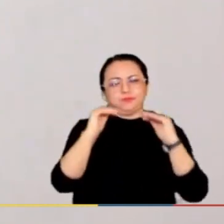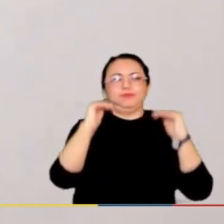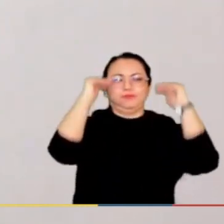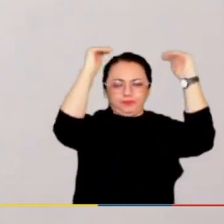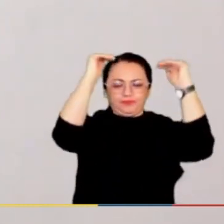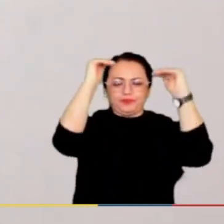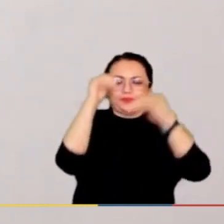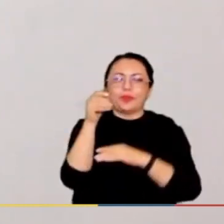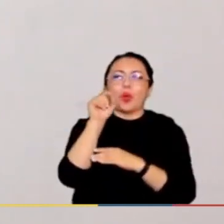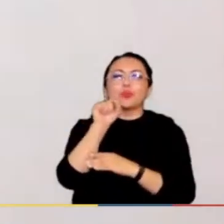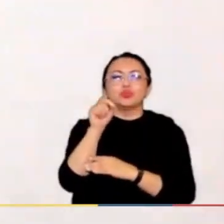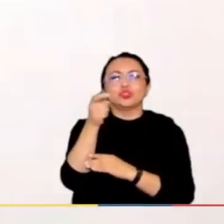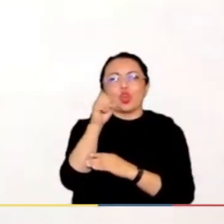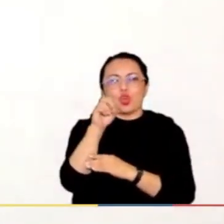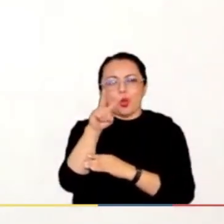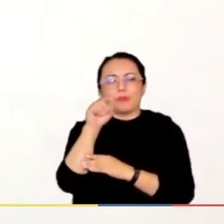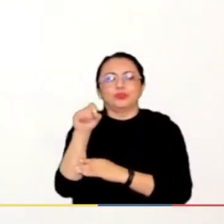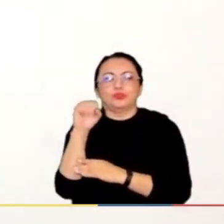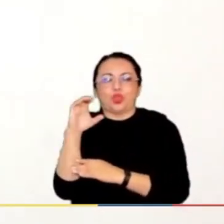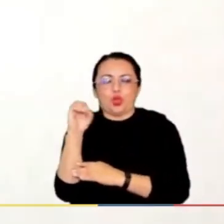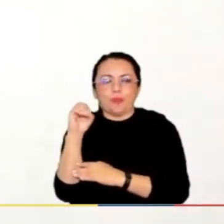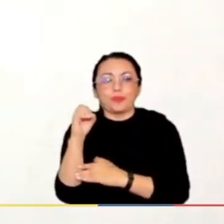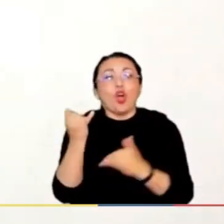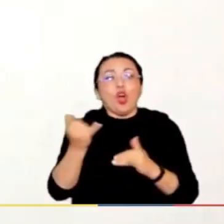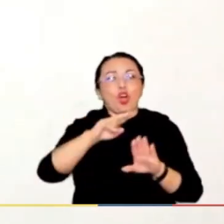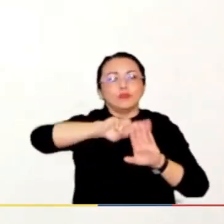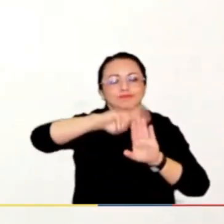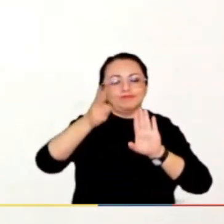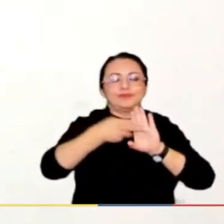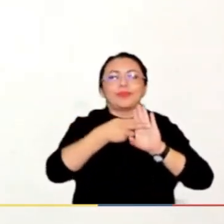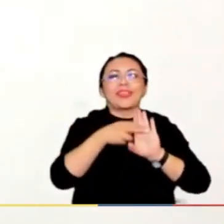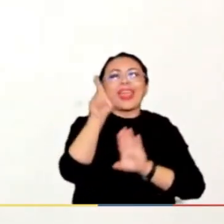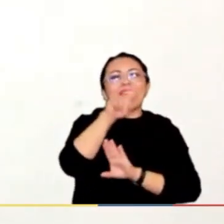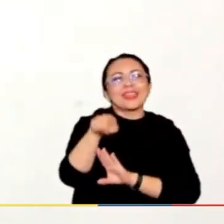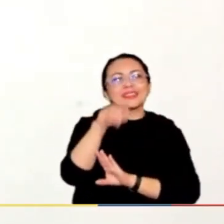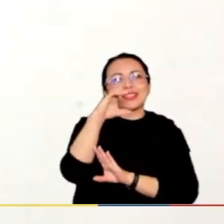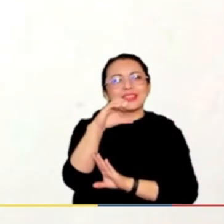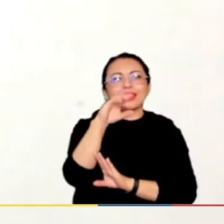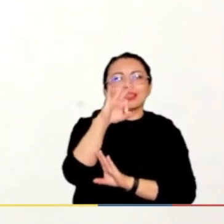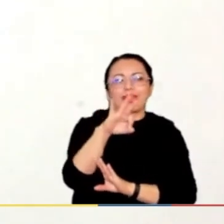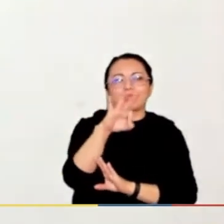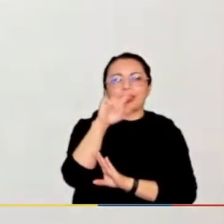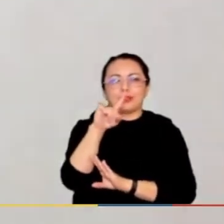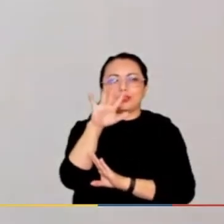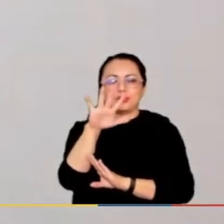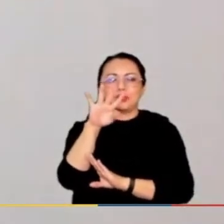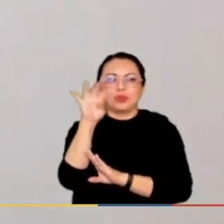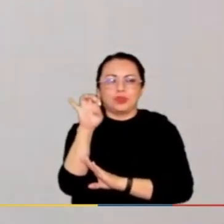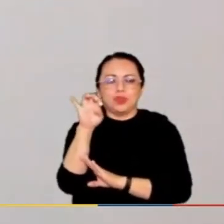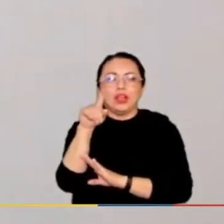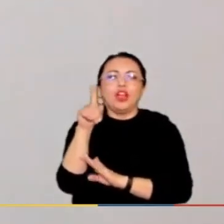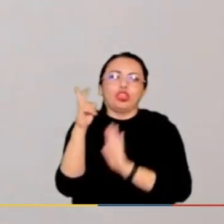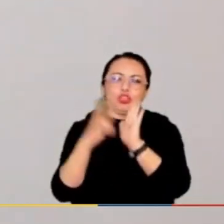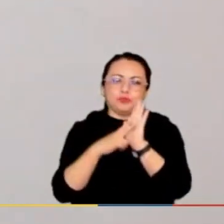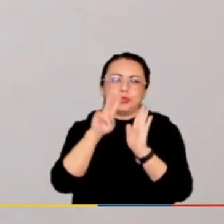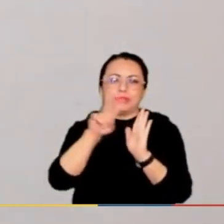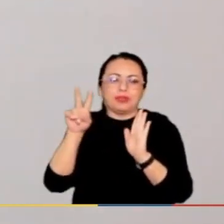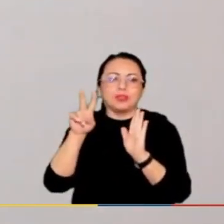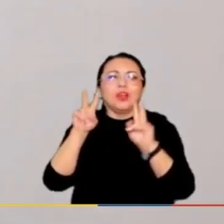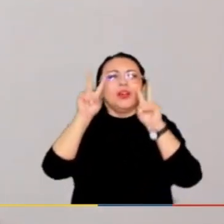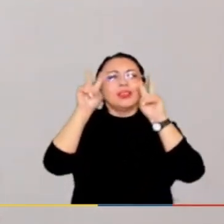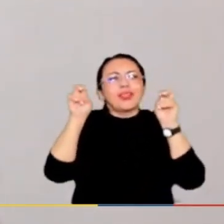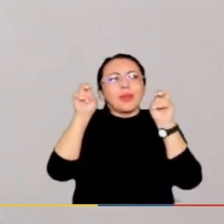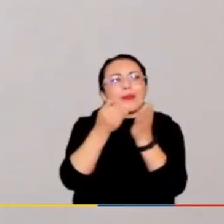www.cortesuprema.gov.co. La sentencia que trataremos hoy es la SC 3159 de 2022 sobre compra de